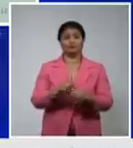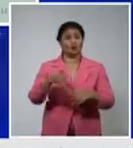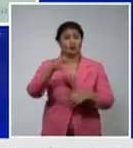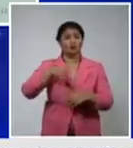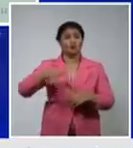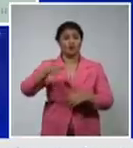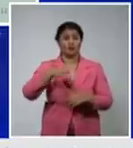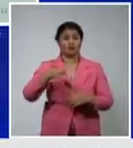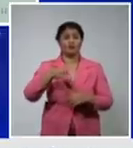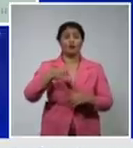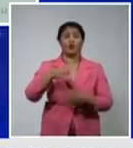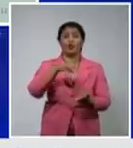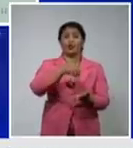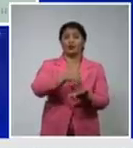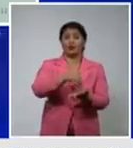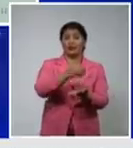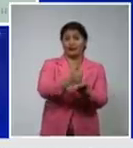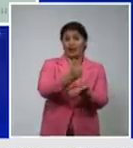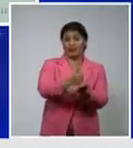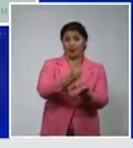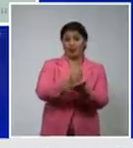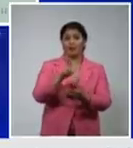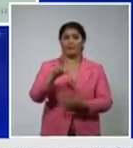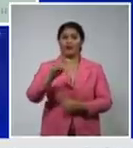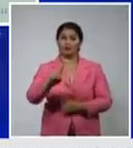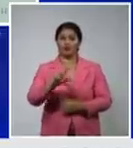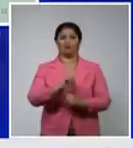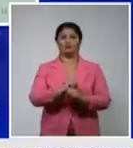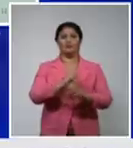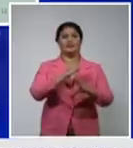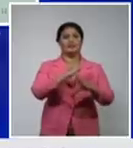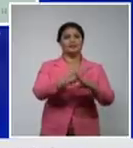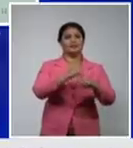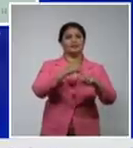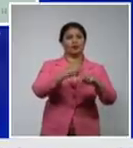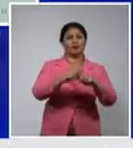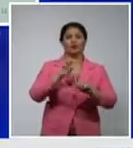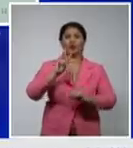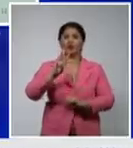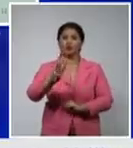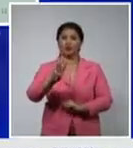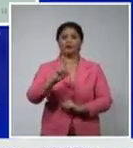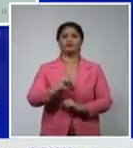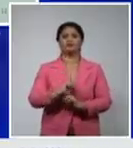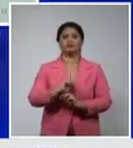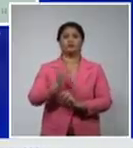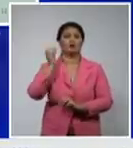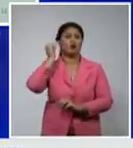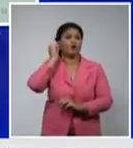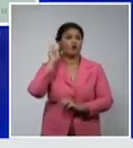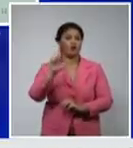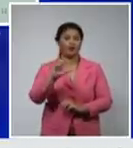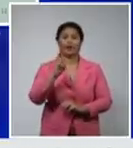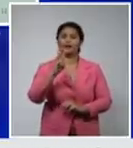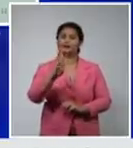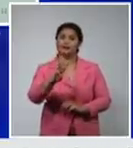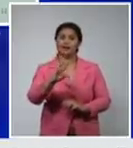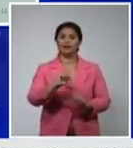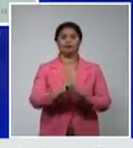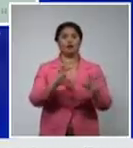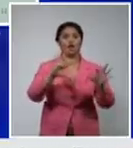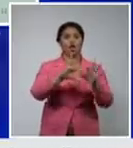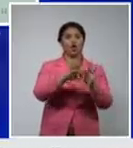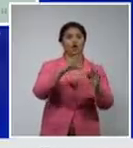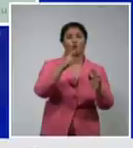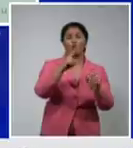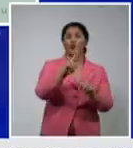Camagüey, 21, Santa Cruz del Sur con 3, igual que Florida, y Guáimaro, Vertientes y Céspedes